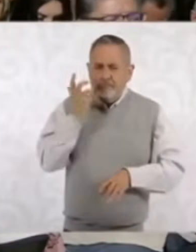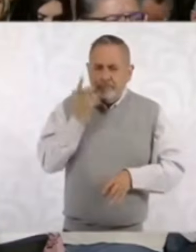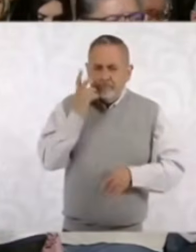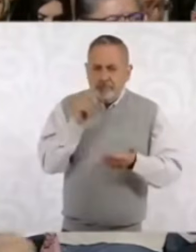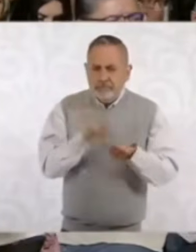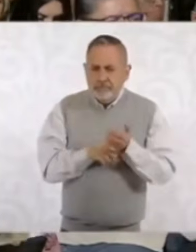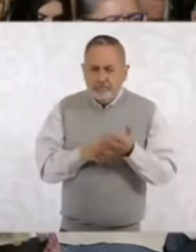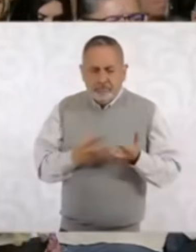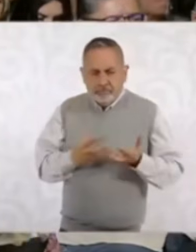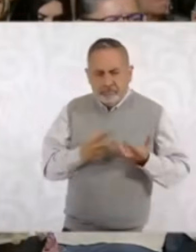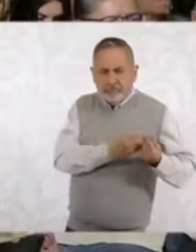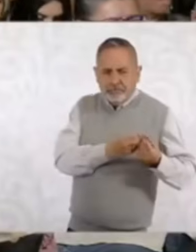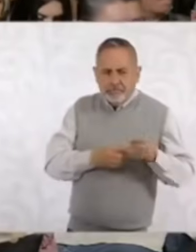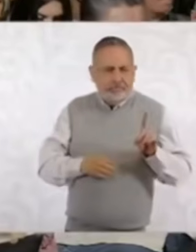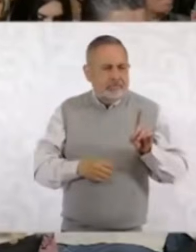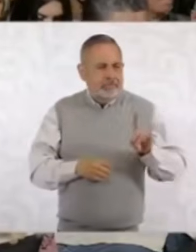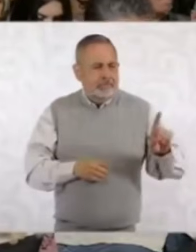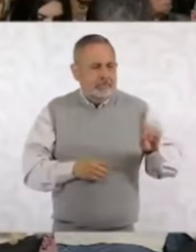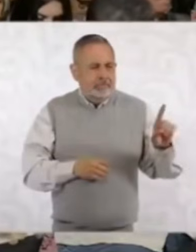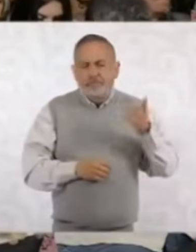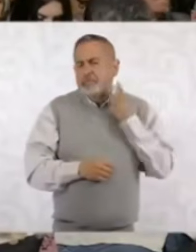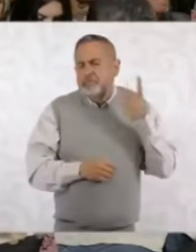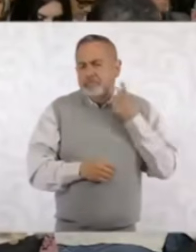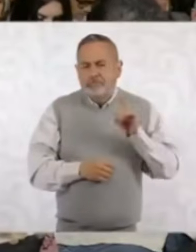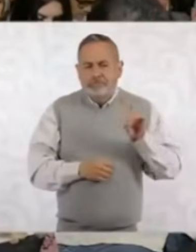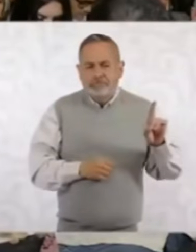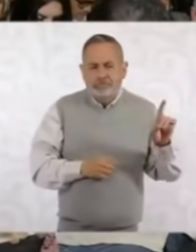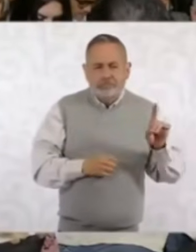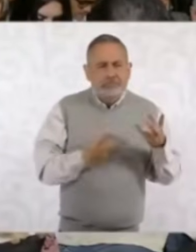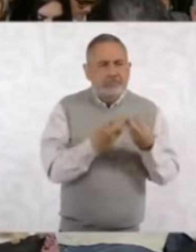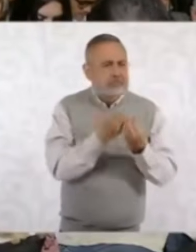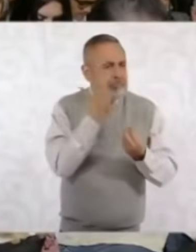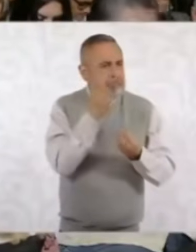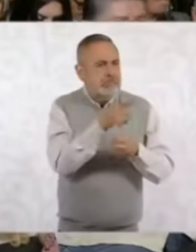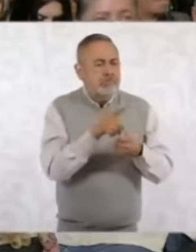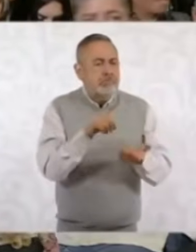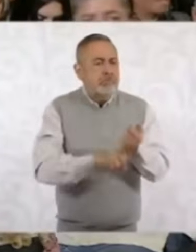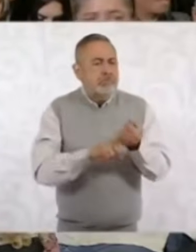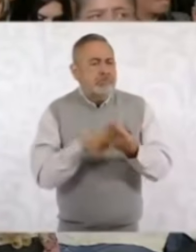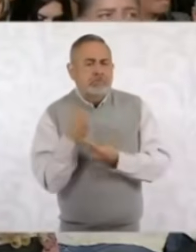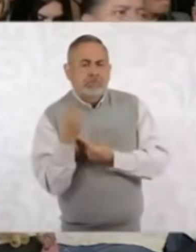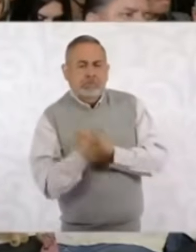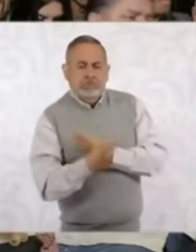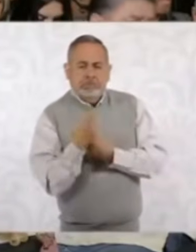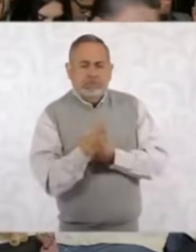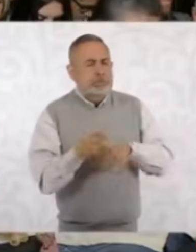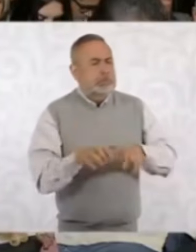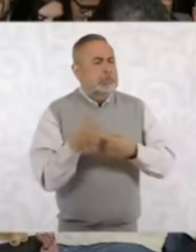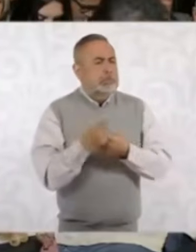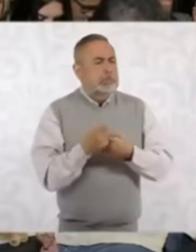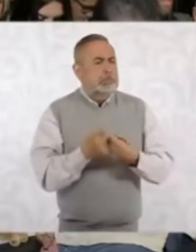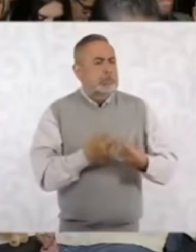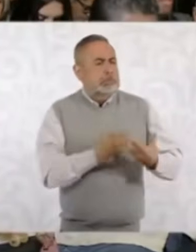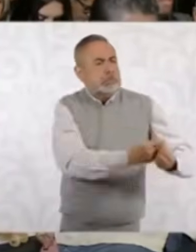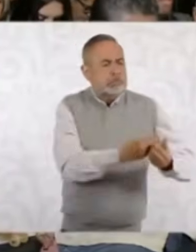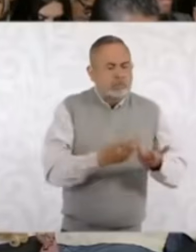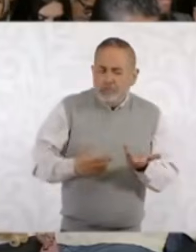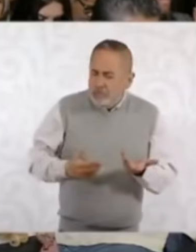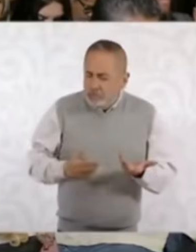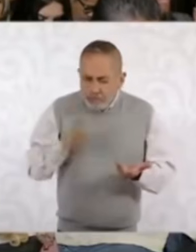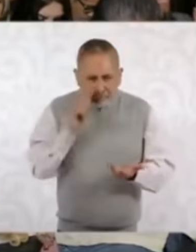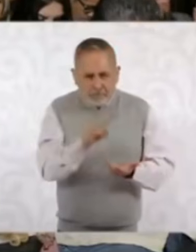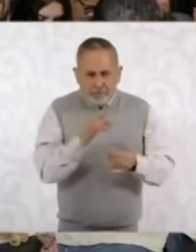sesgo hacia la derecha, porque en estas estrategias que hemos señalado internacionales